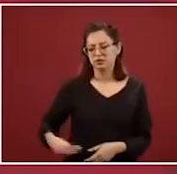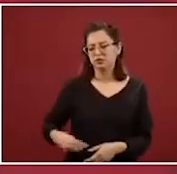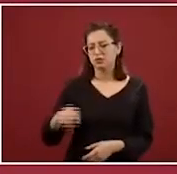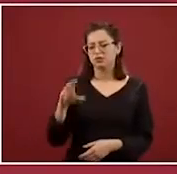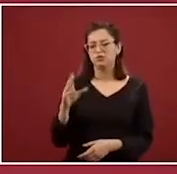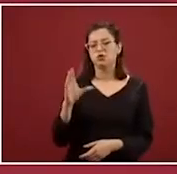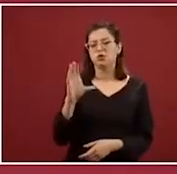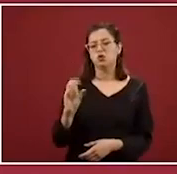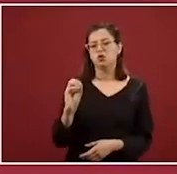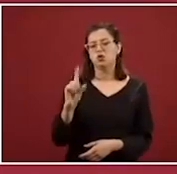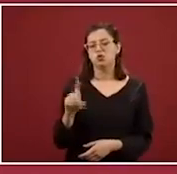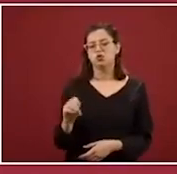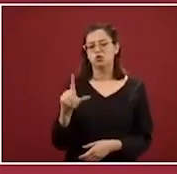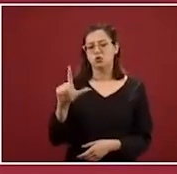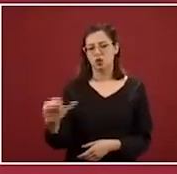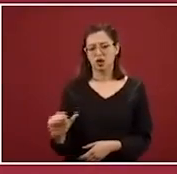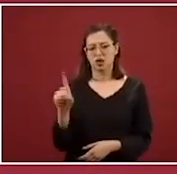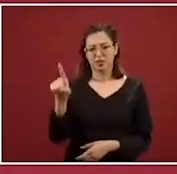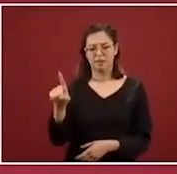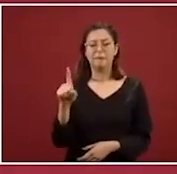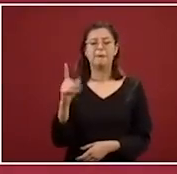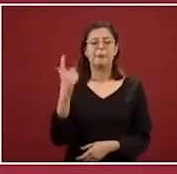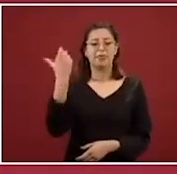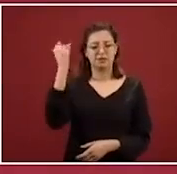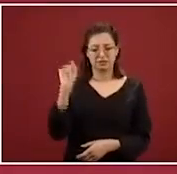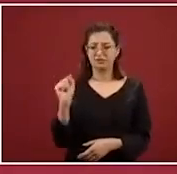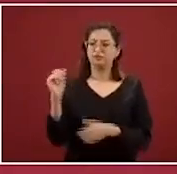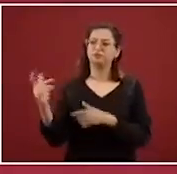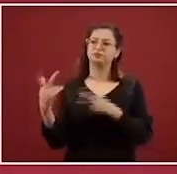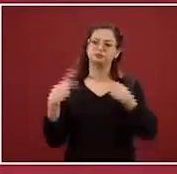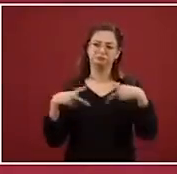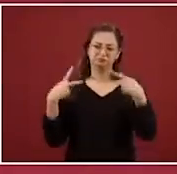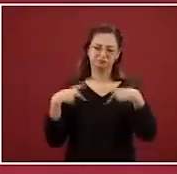Sinaloa, también por